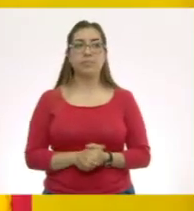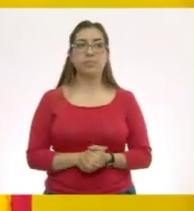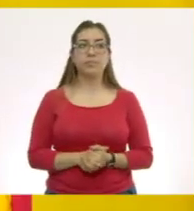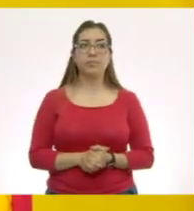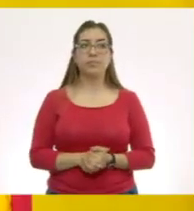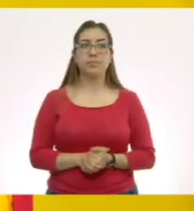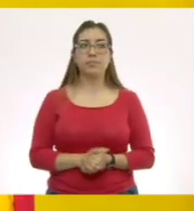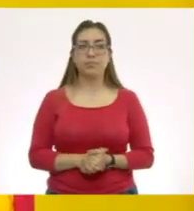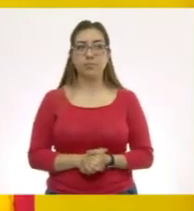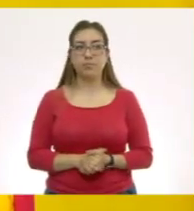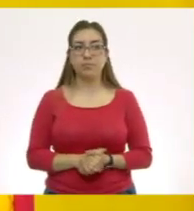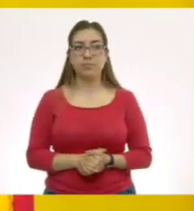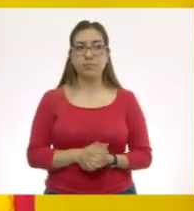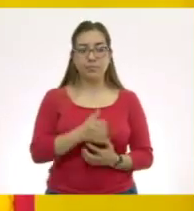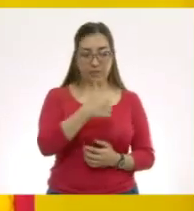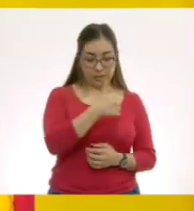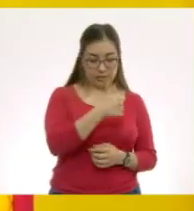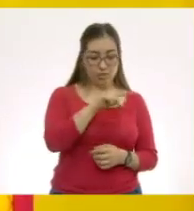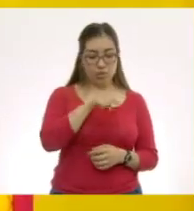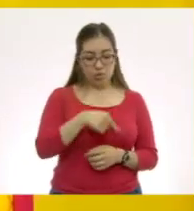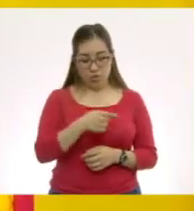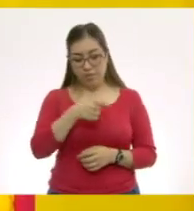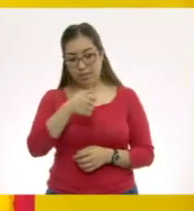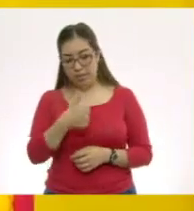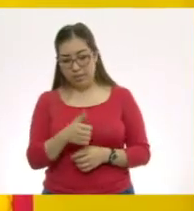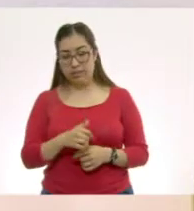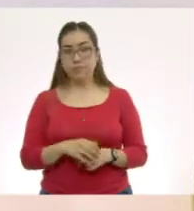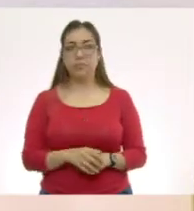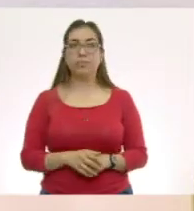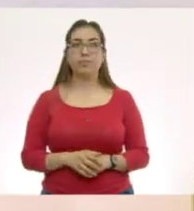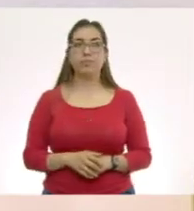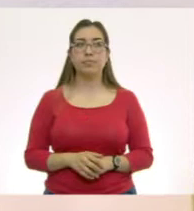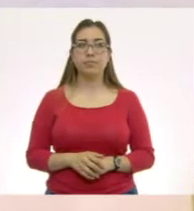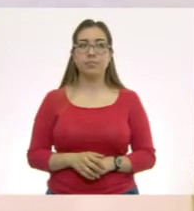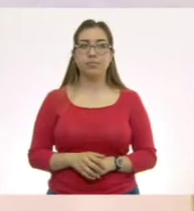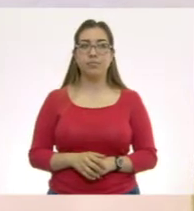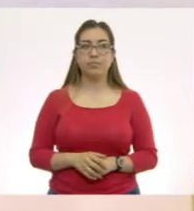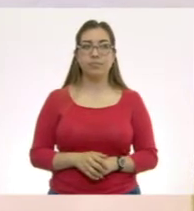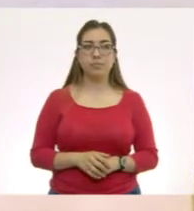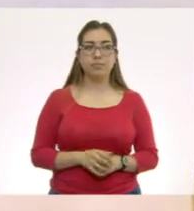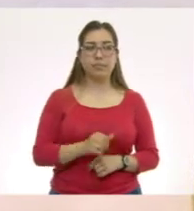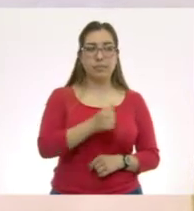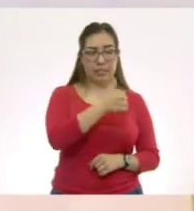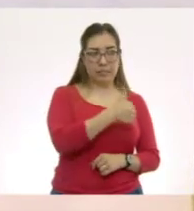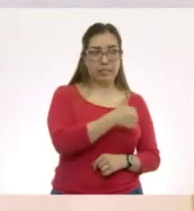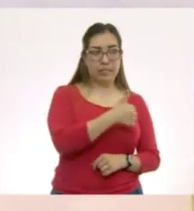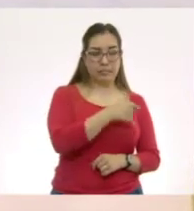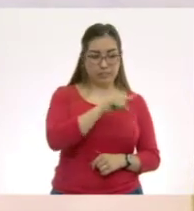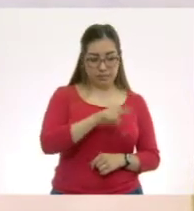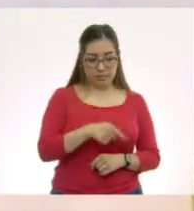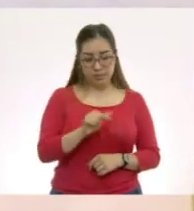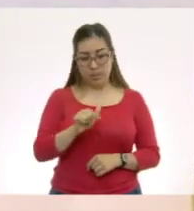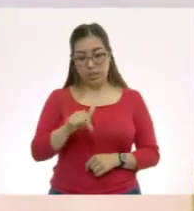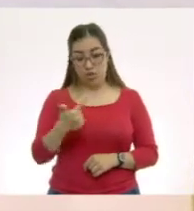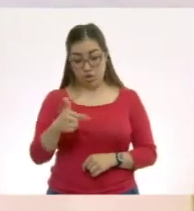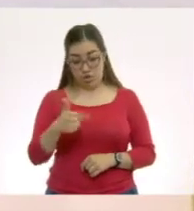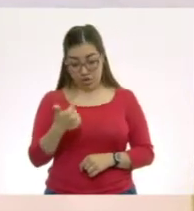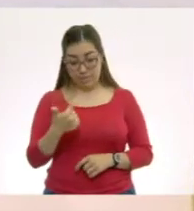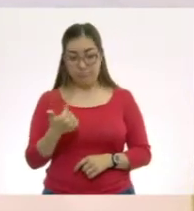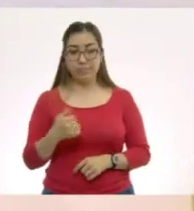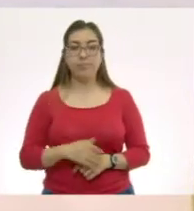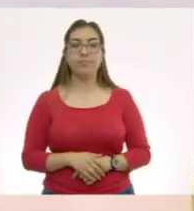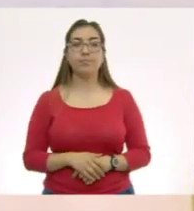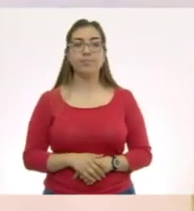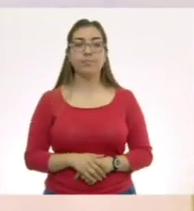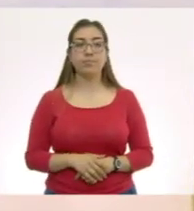ahí, 6, ¿sí? Coma, y el número siguiente. 6, el número siguiente sería 12. 12,